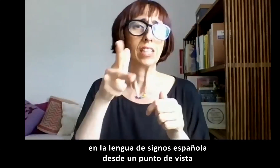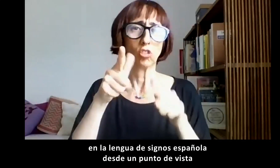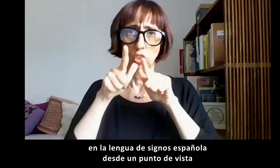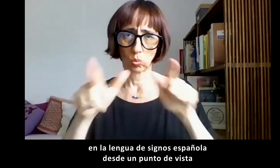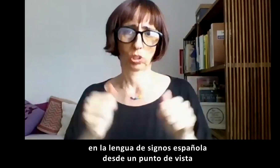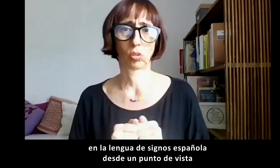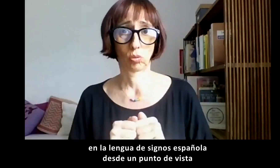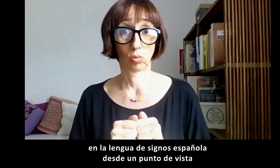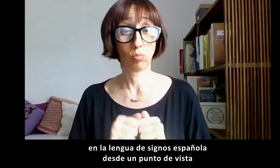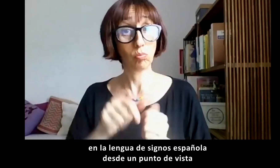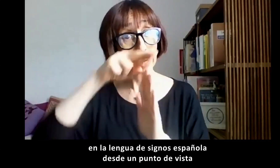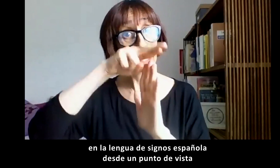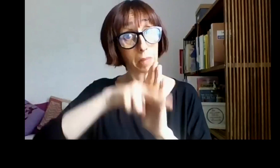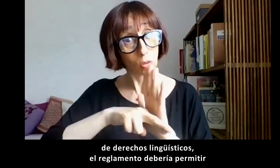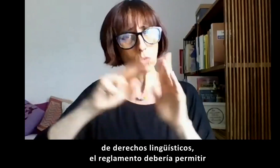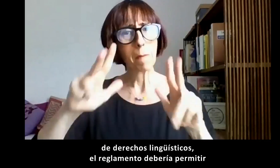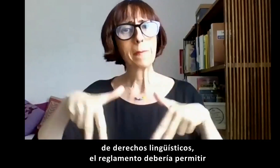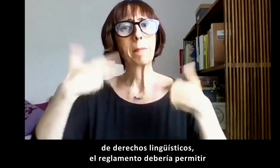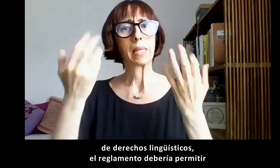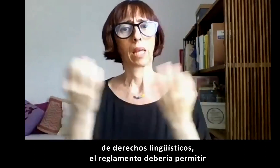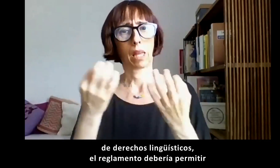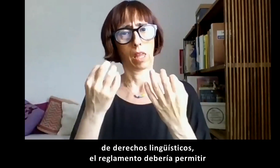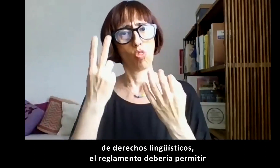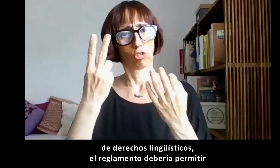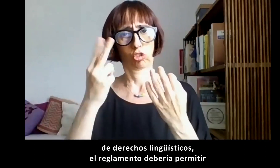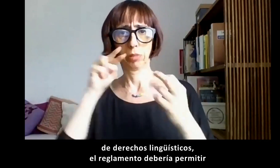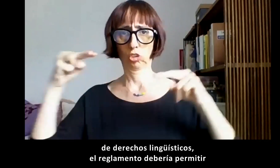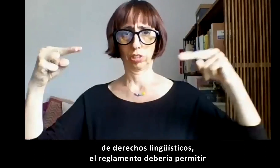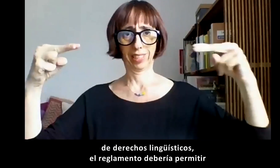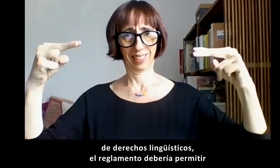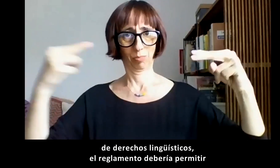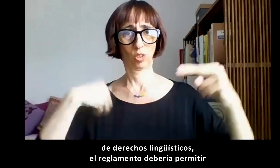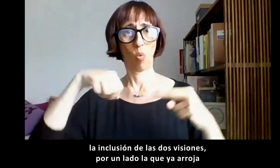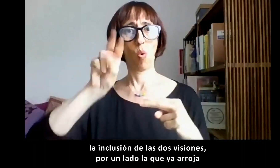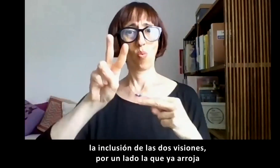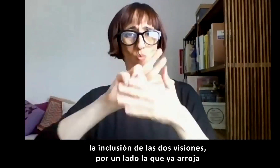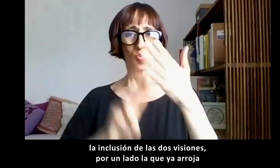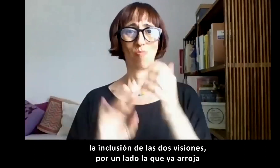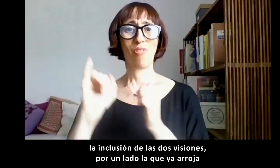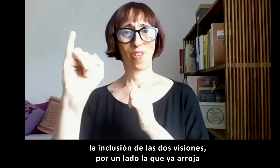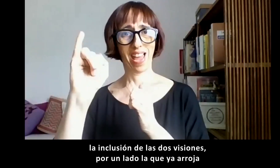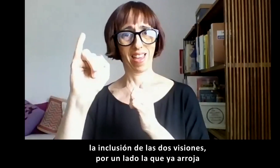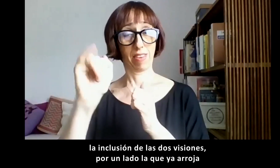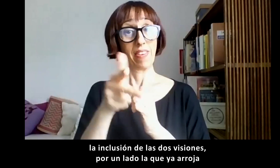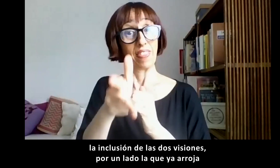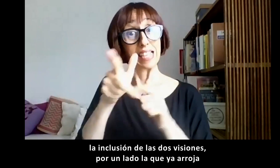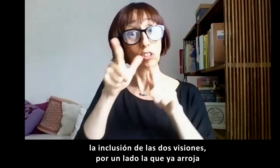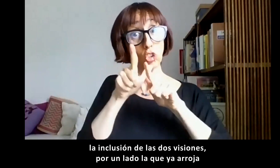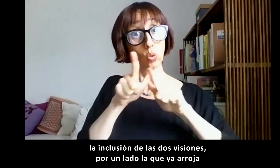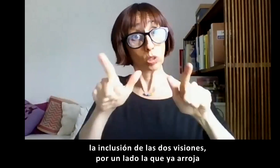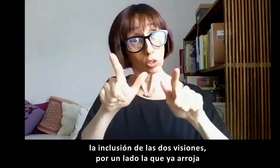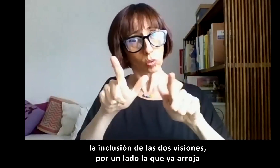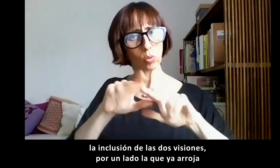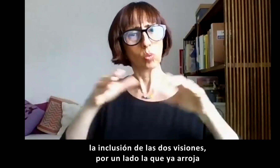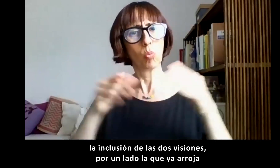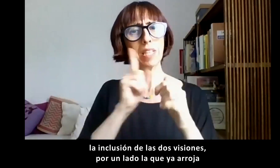signos española desde un punto de vista de derechos lingüísticos. Este reglamento debería permitir la inclusión de las dos